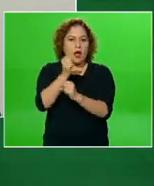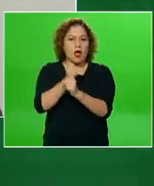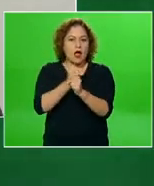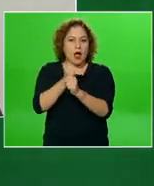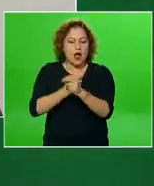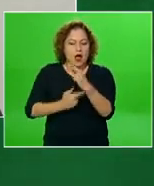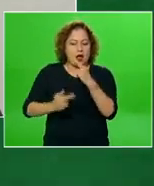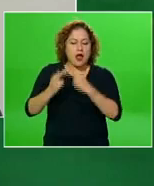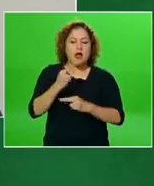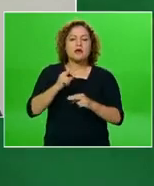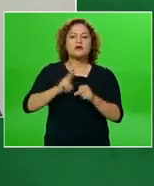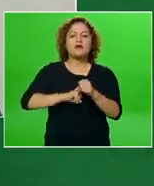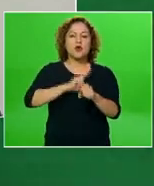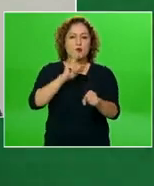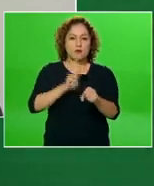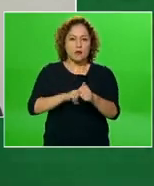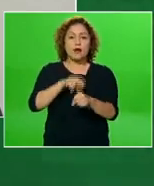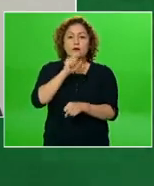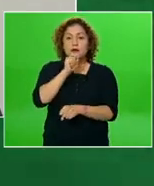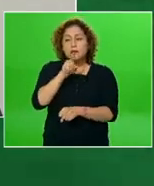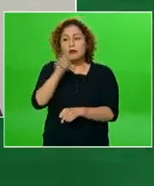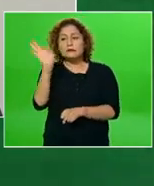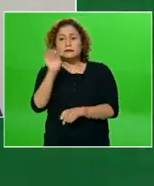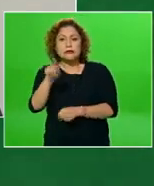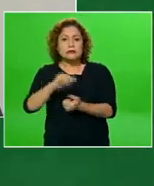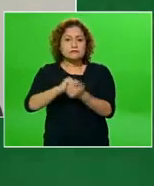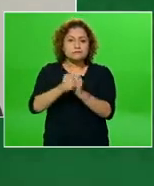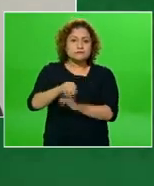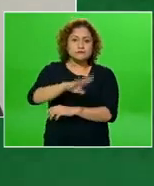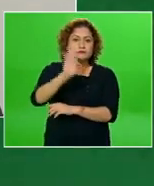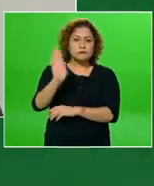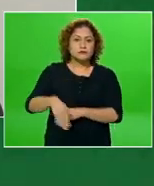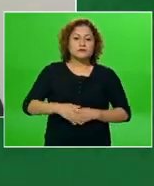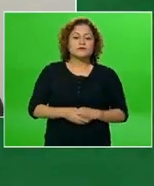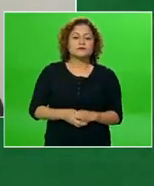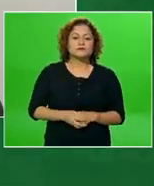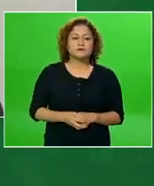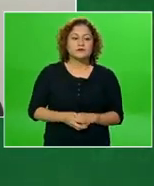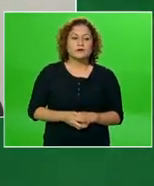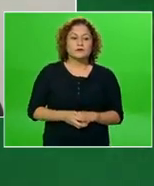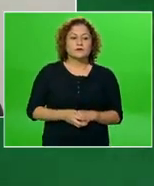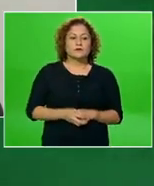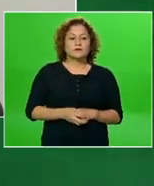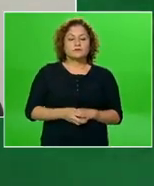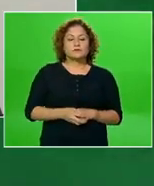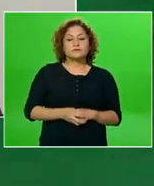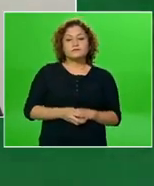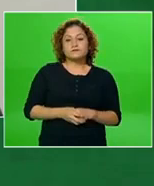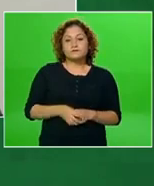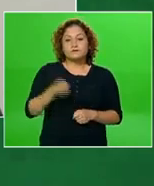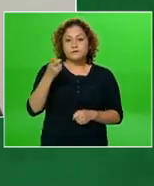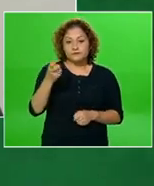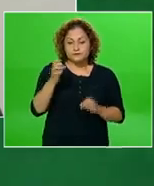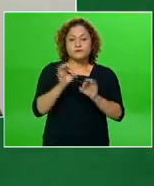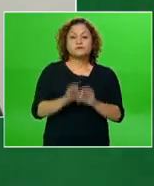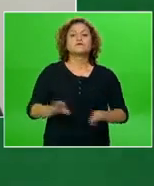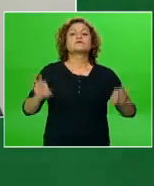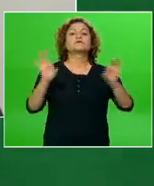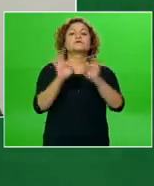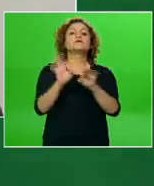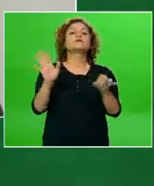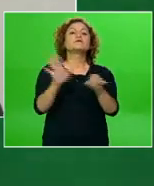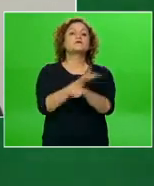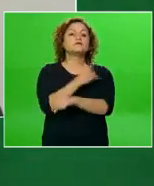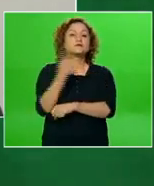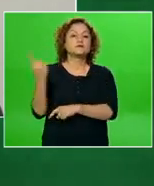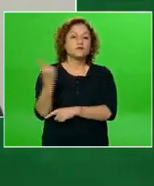el riesgo de fallecer y es interesante porque la ausencia del ejercicio es decir no realizar tal